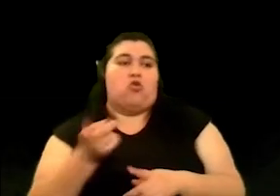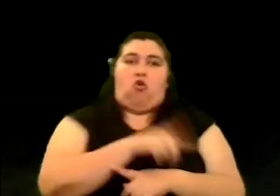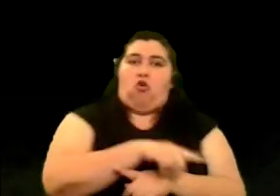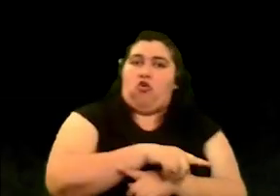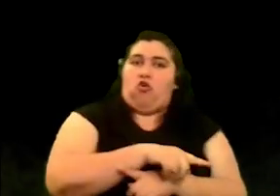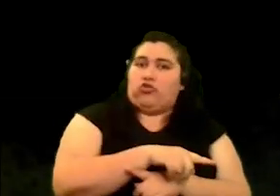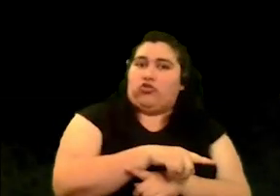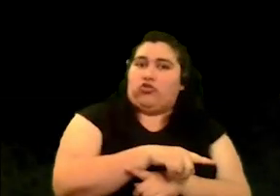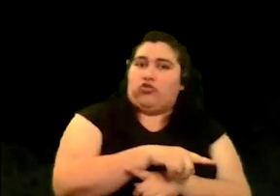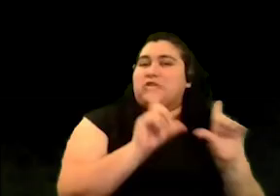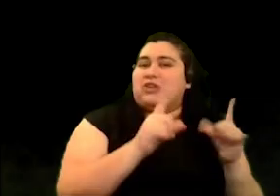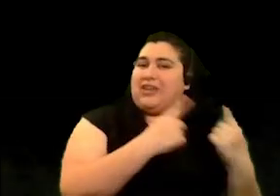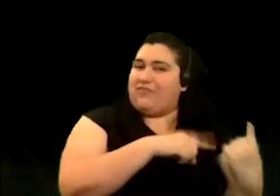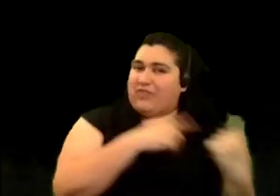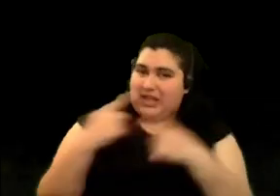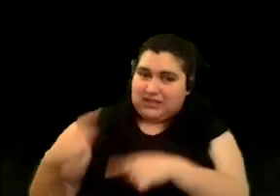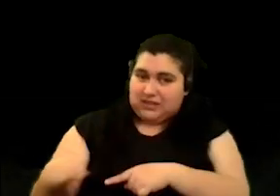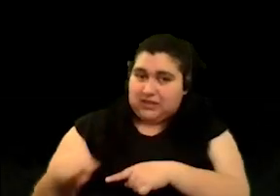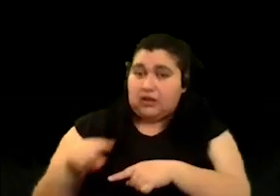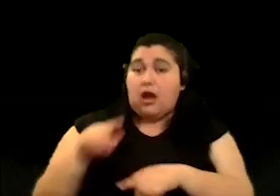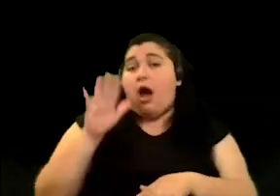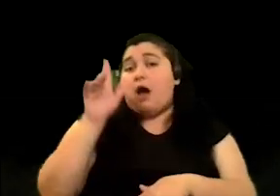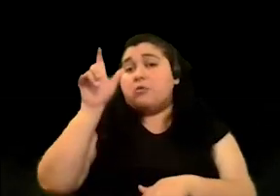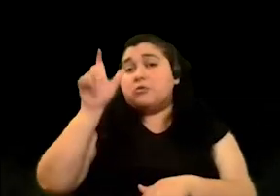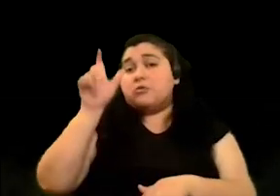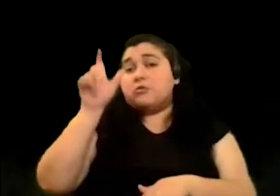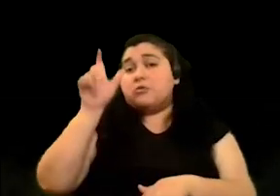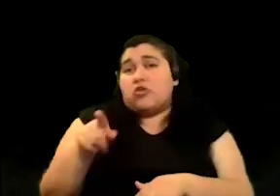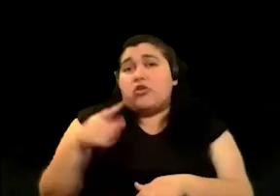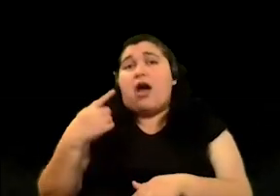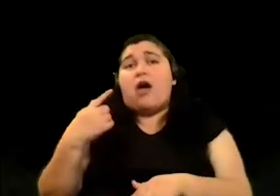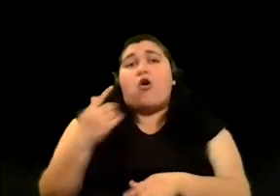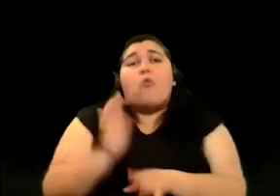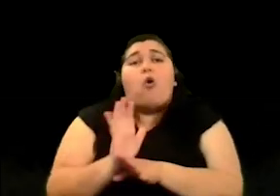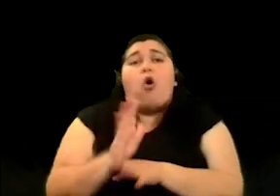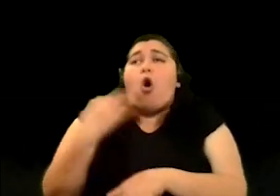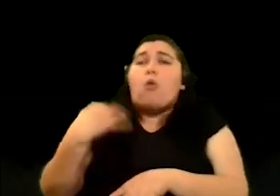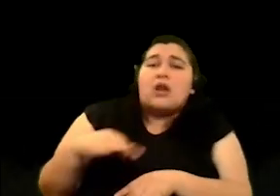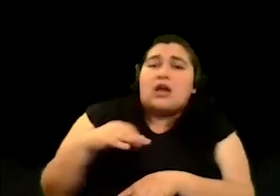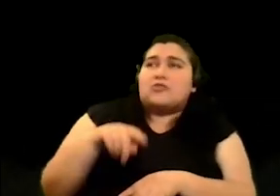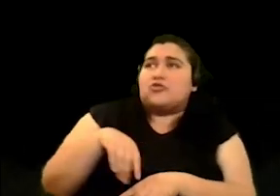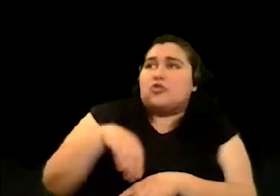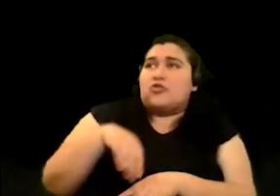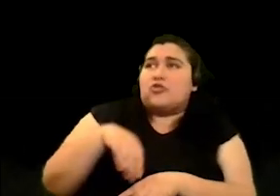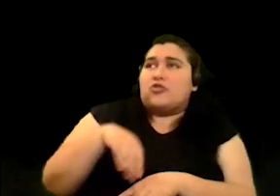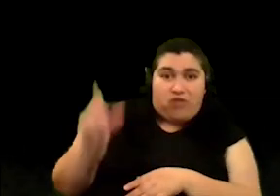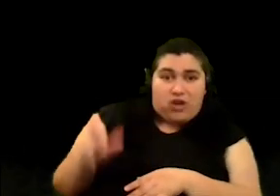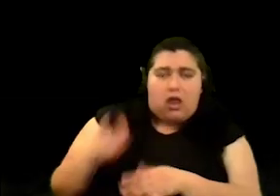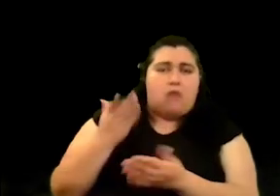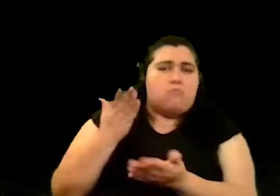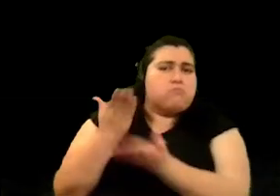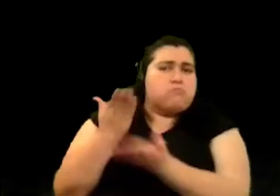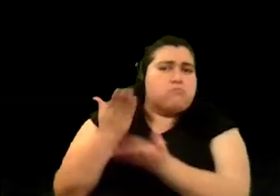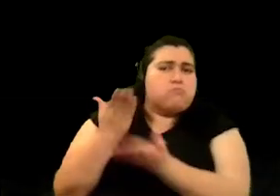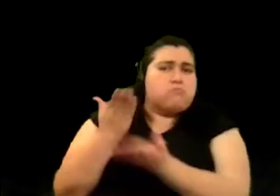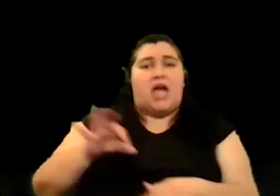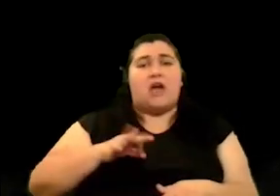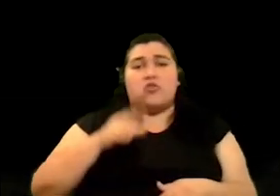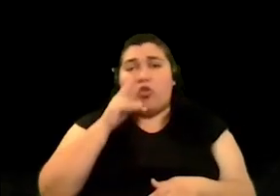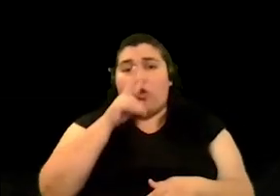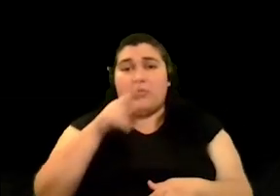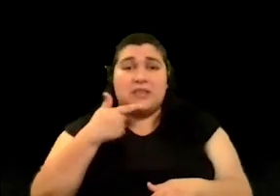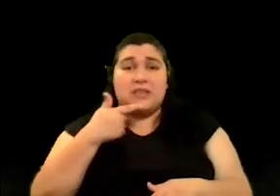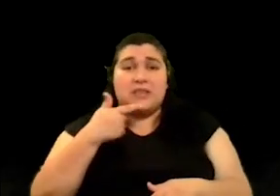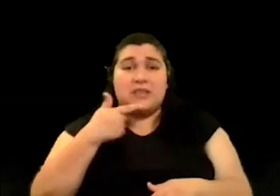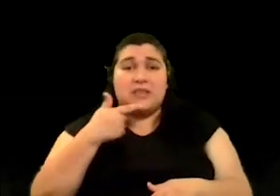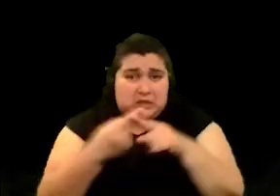patrimonio de explotación o a la gente de un ser humano que obliga a un sujeto del exterior, que hasta la reforma del año 2017 no la teníamos en